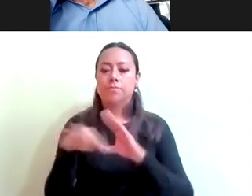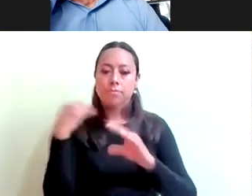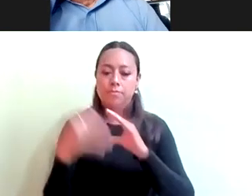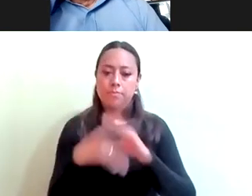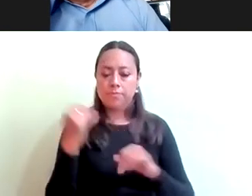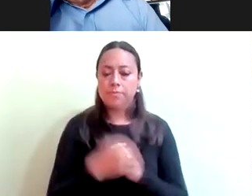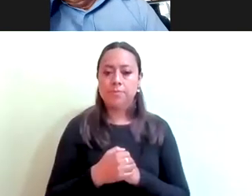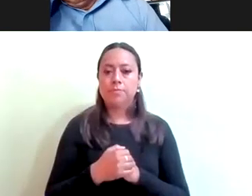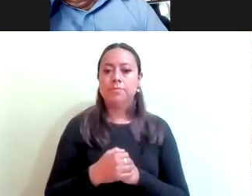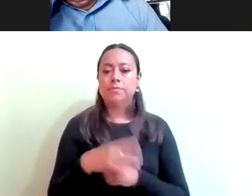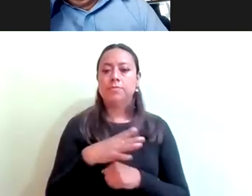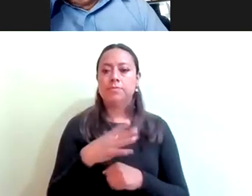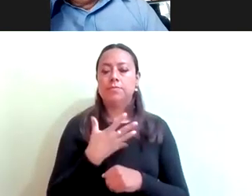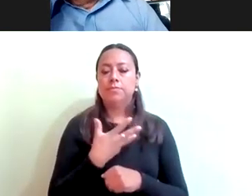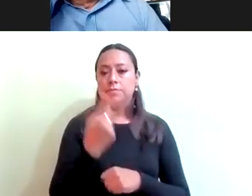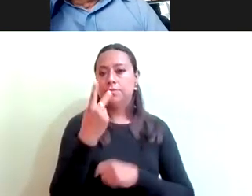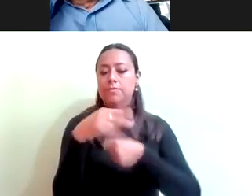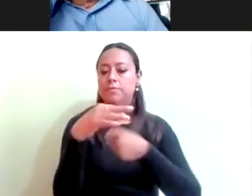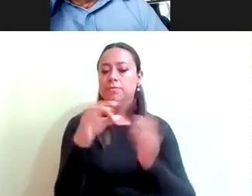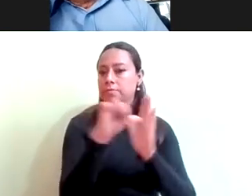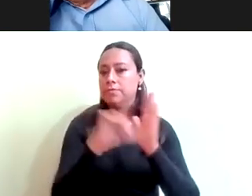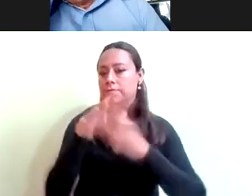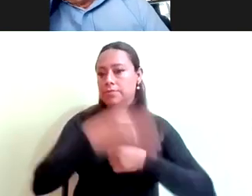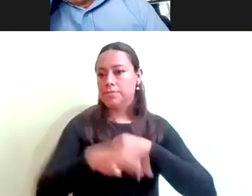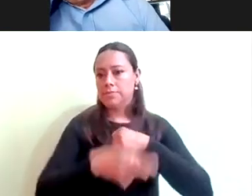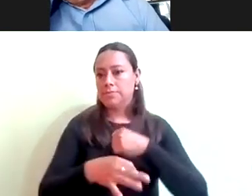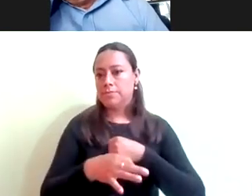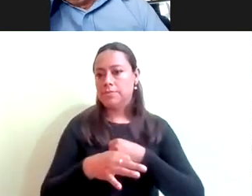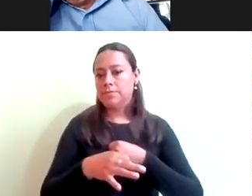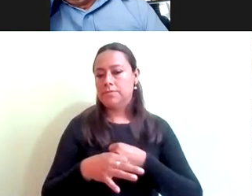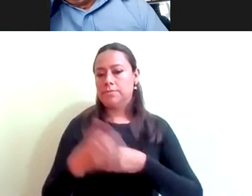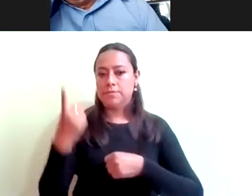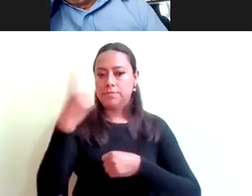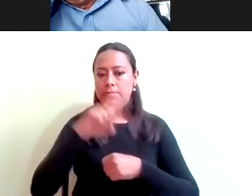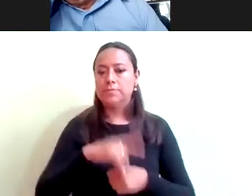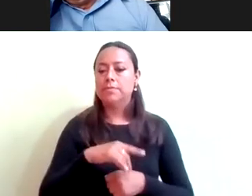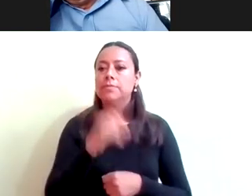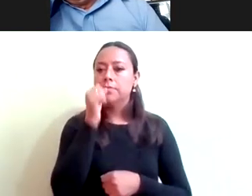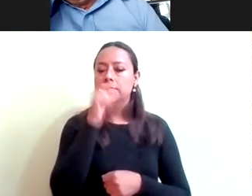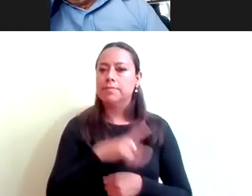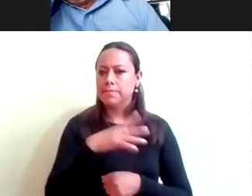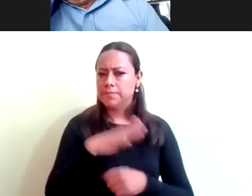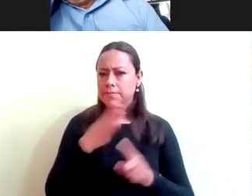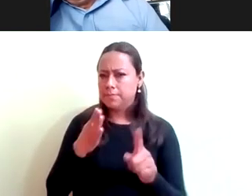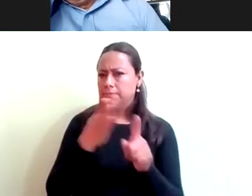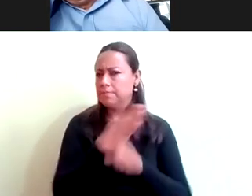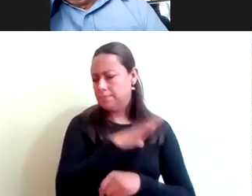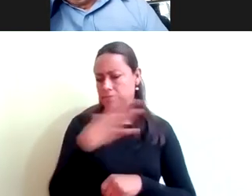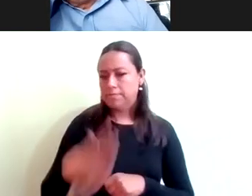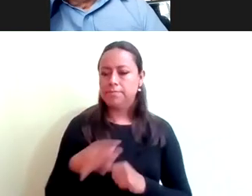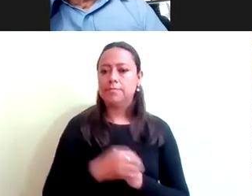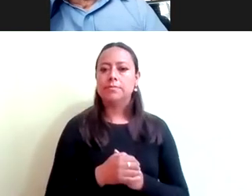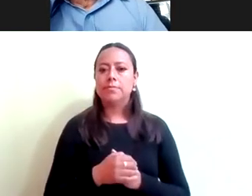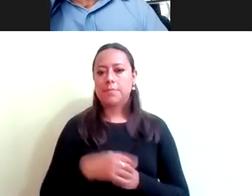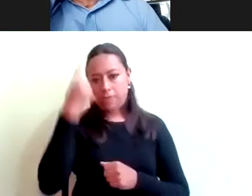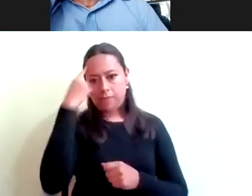artículos transitorios en el decreto. También tiene como objetivo general prever que para todos